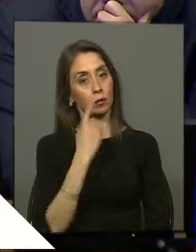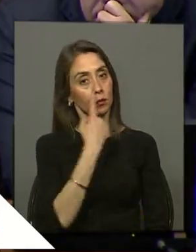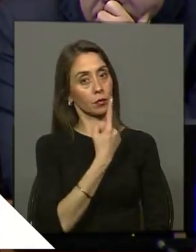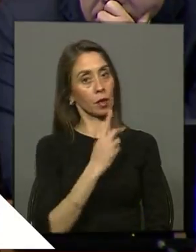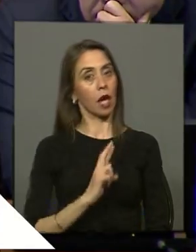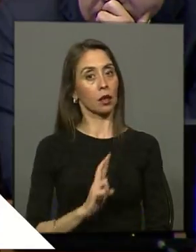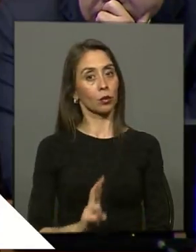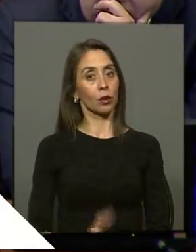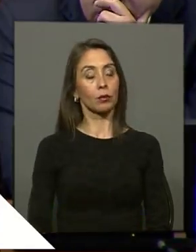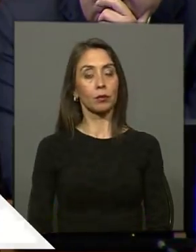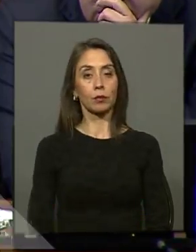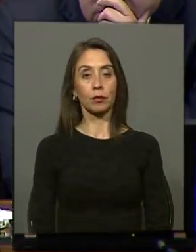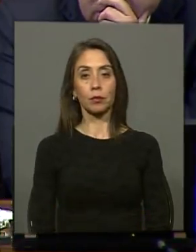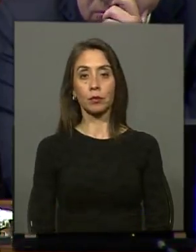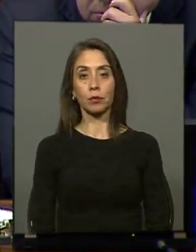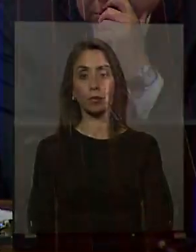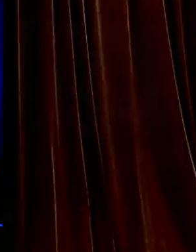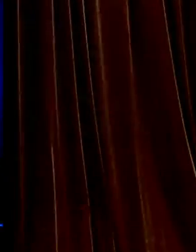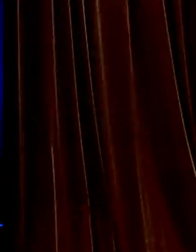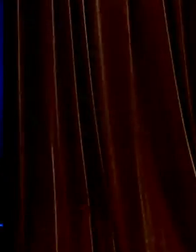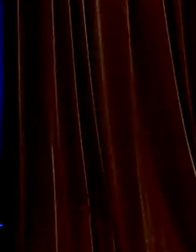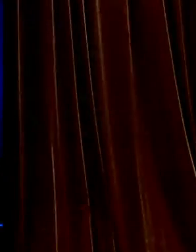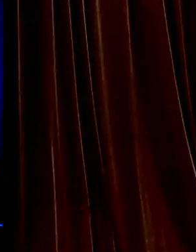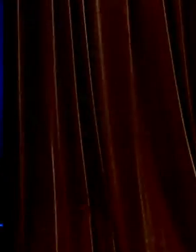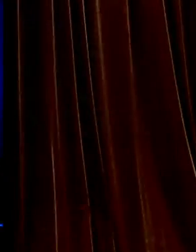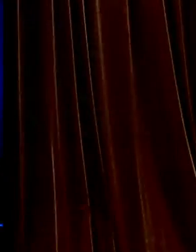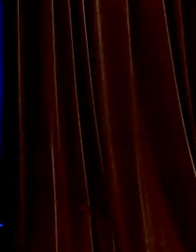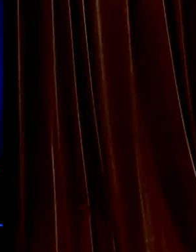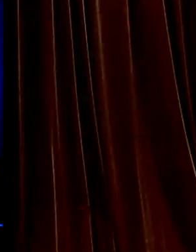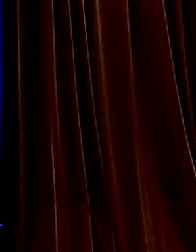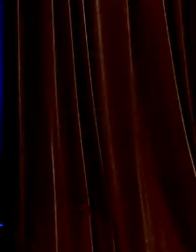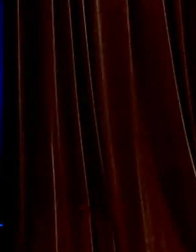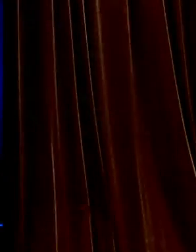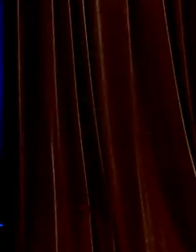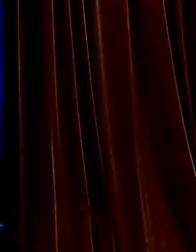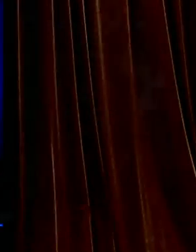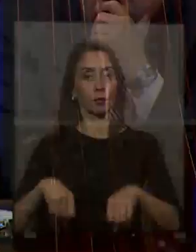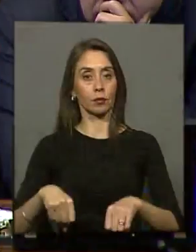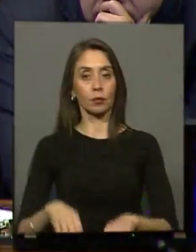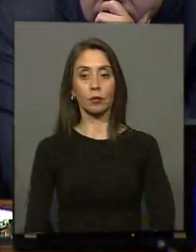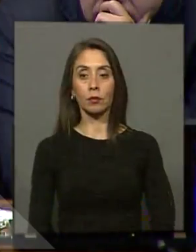de la votación por la afirmativa 102 votos aprobado